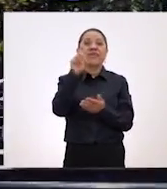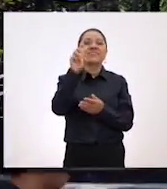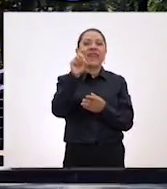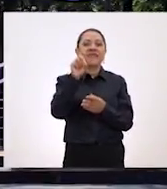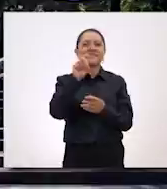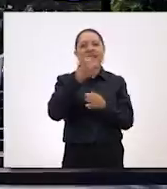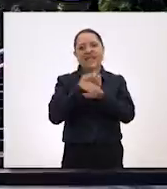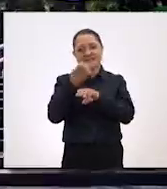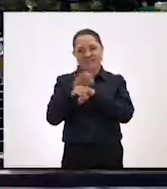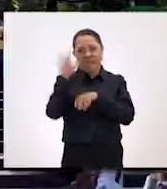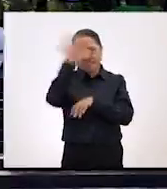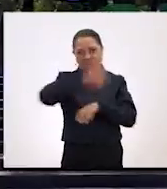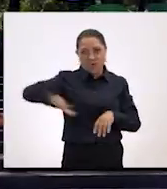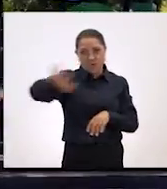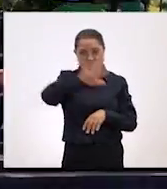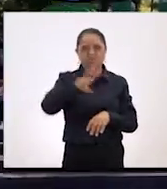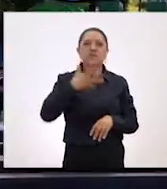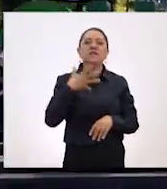de